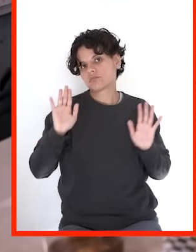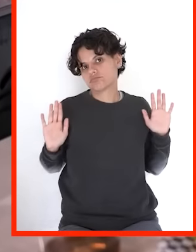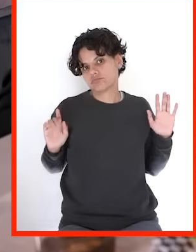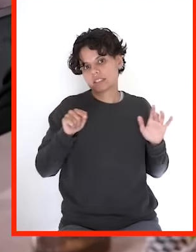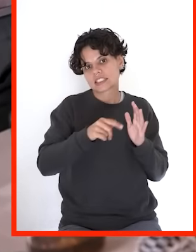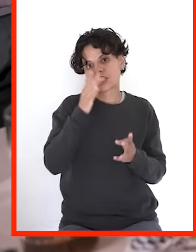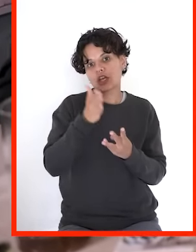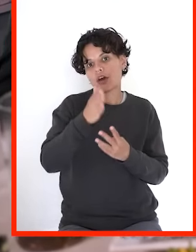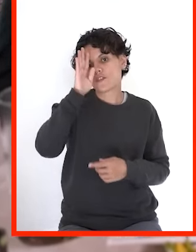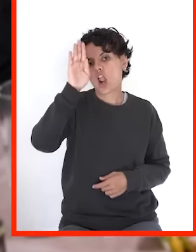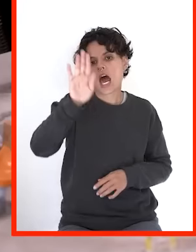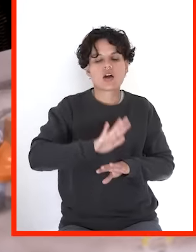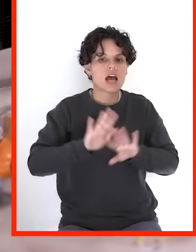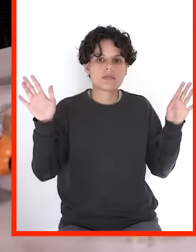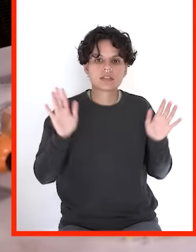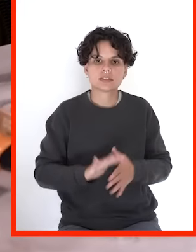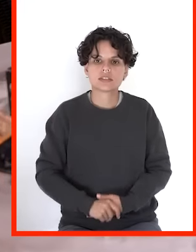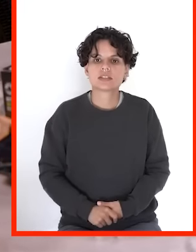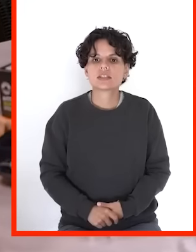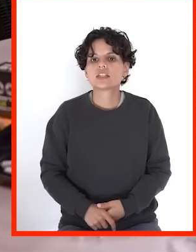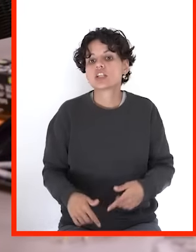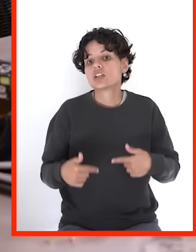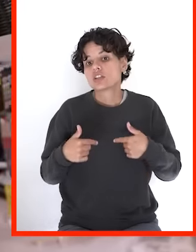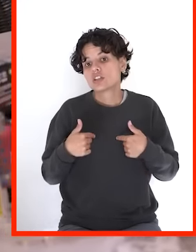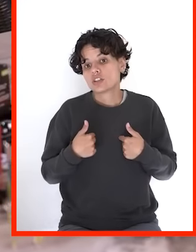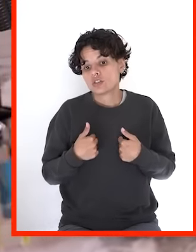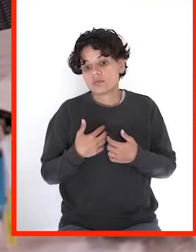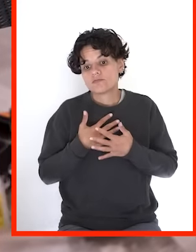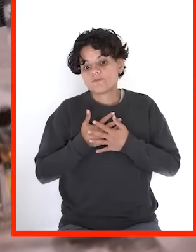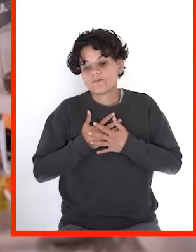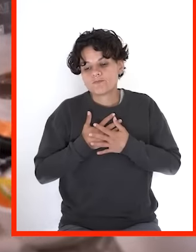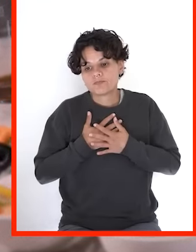Pancho se había volado. Nos empezó a ir bien.